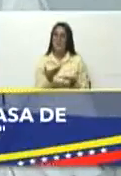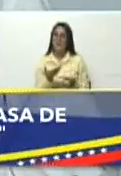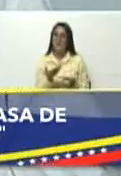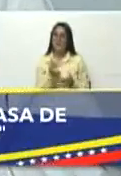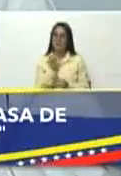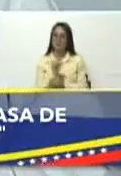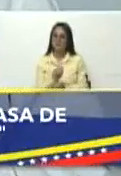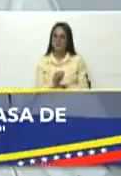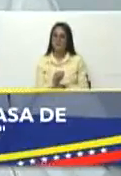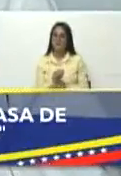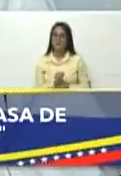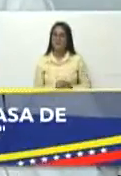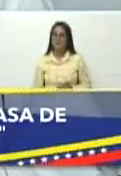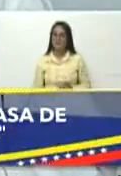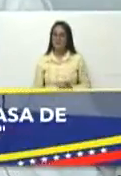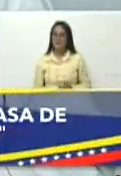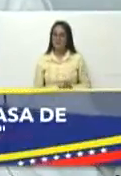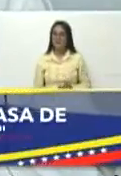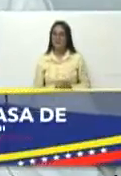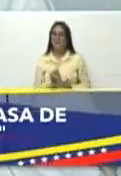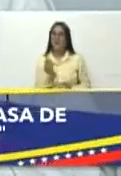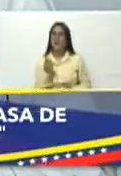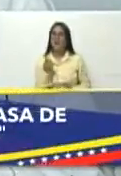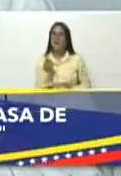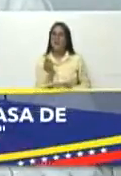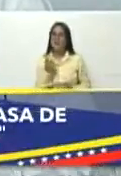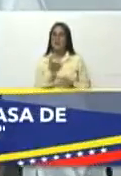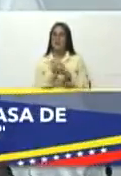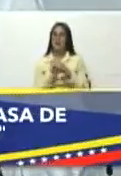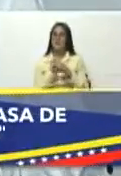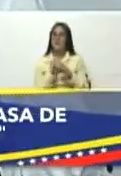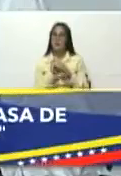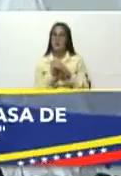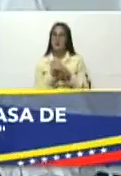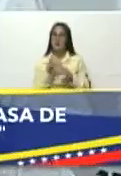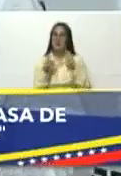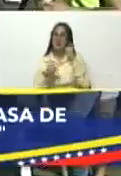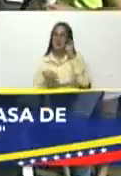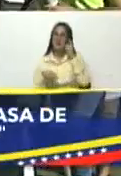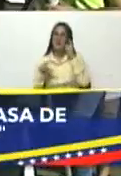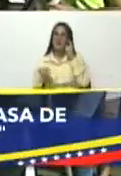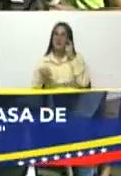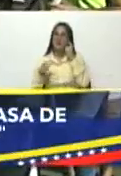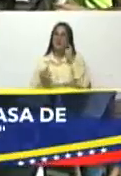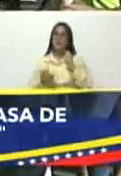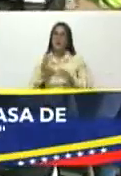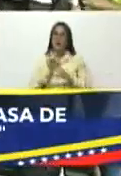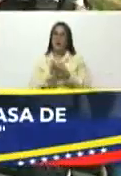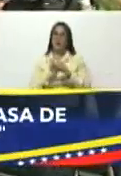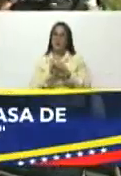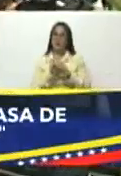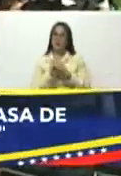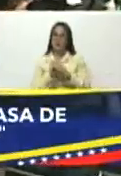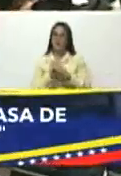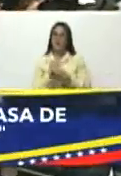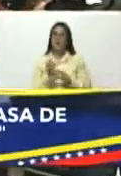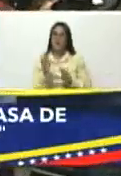que nos hace falta transporte. Necesitamos más autobuses.